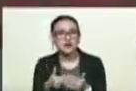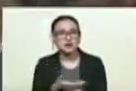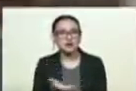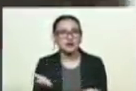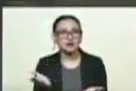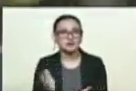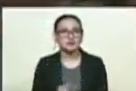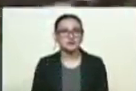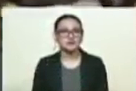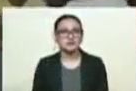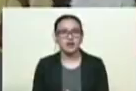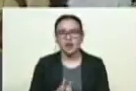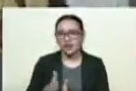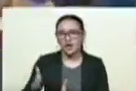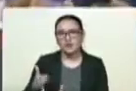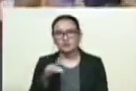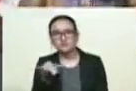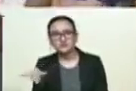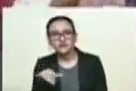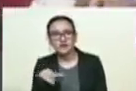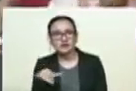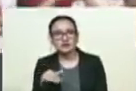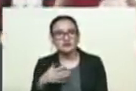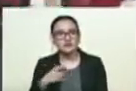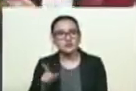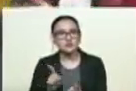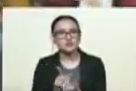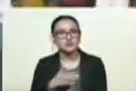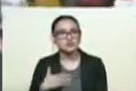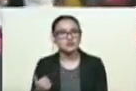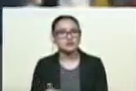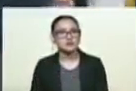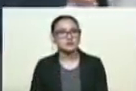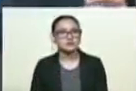Aquí, al ladito, pues, al ladito, cerquita.